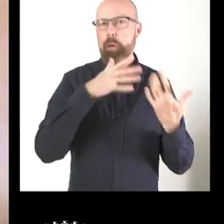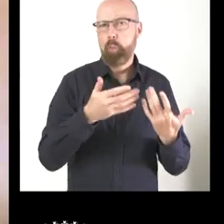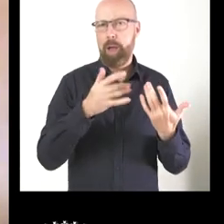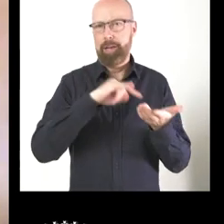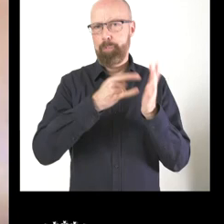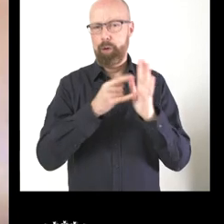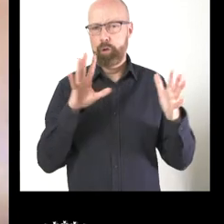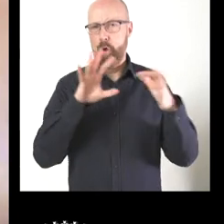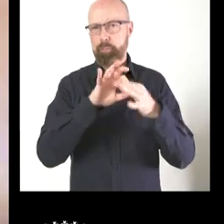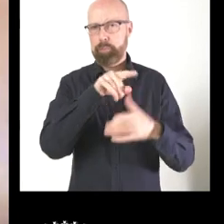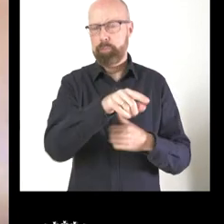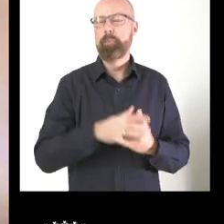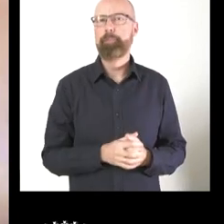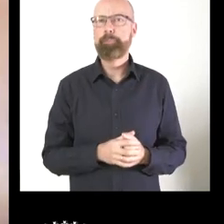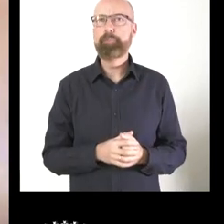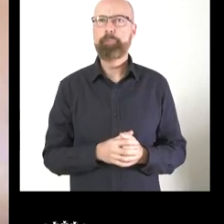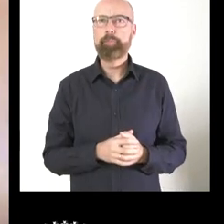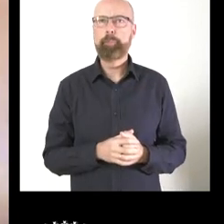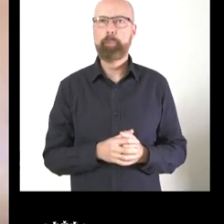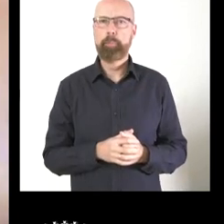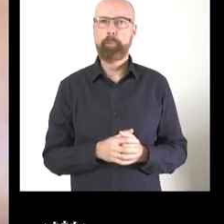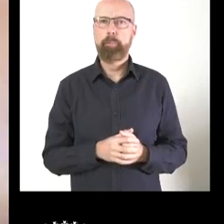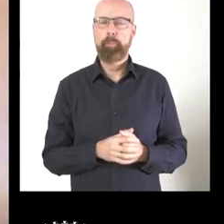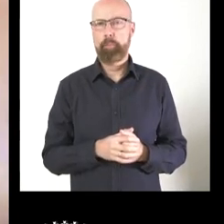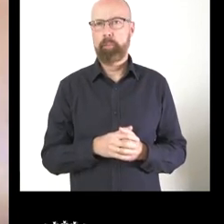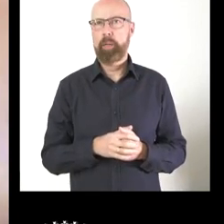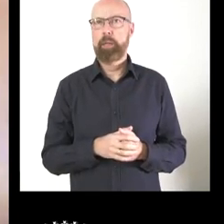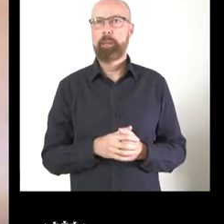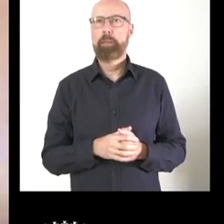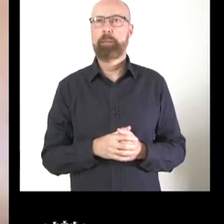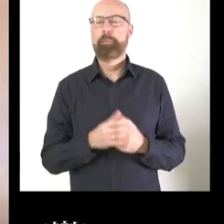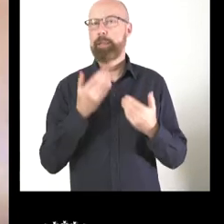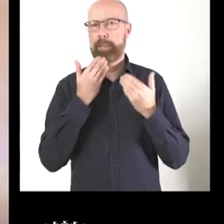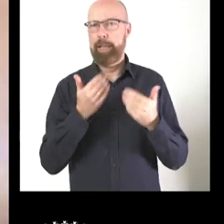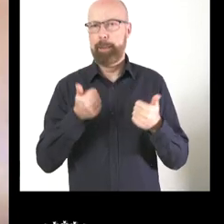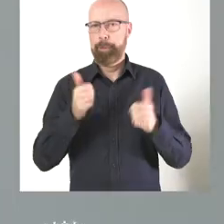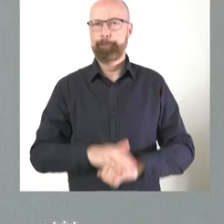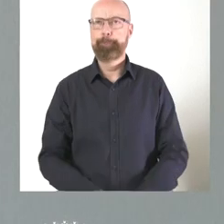que empresarialmente se han ido sometiendo a esa evaluación de impacto ambiental gracias